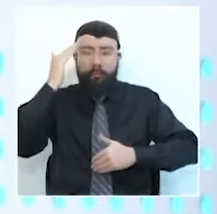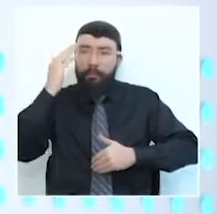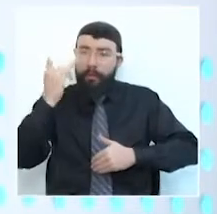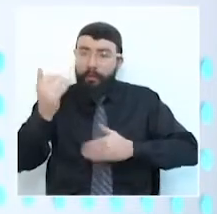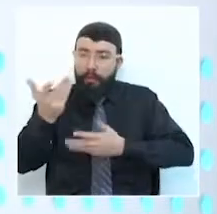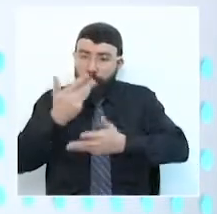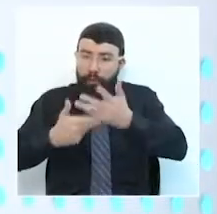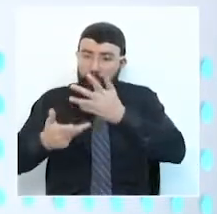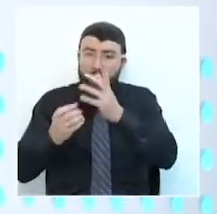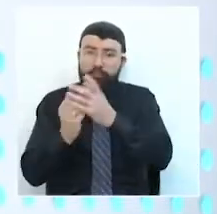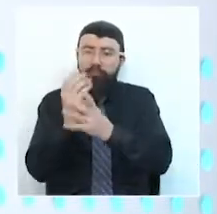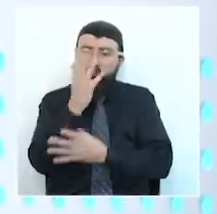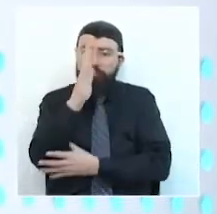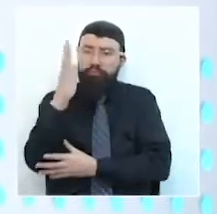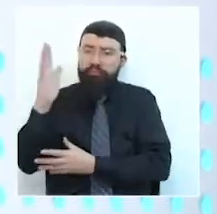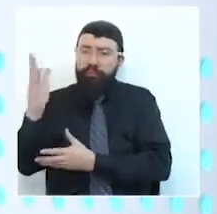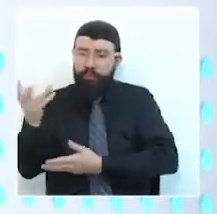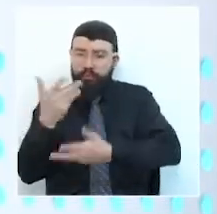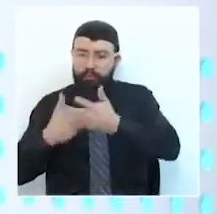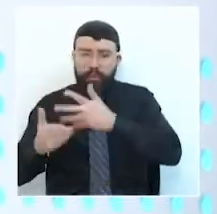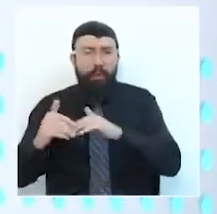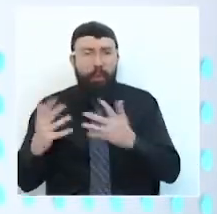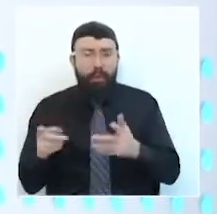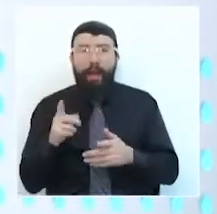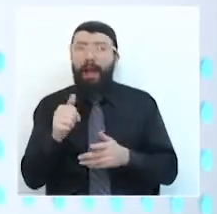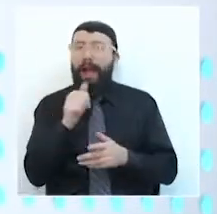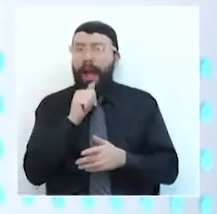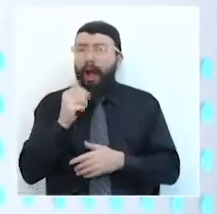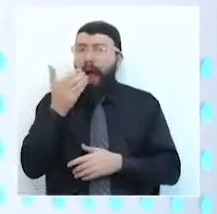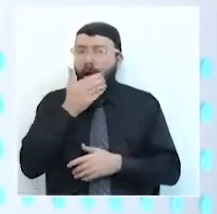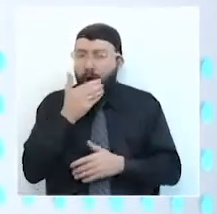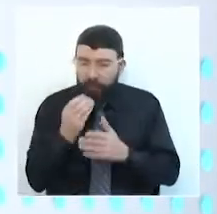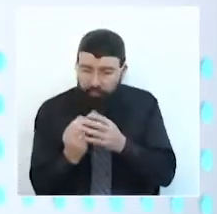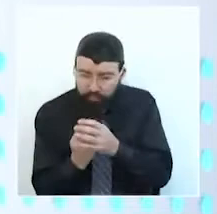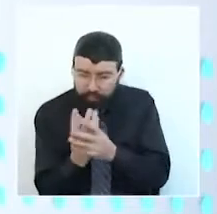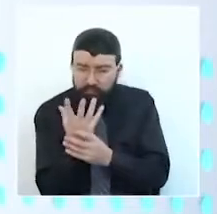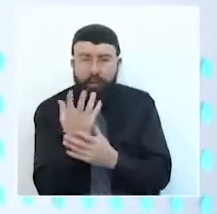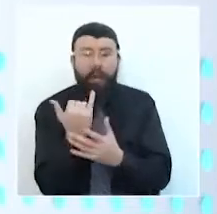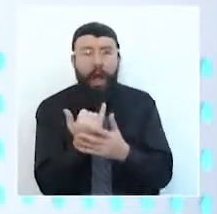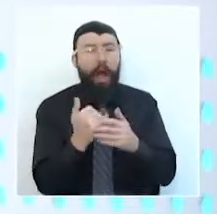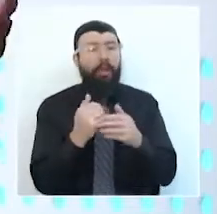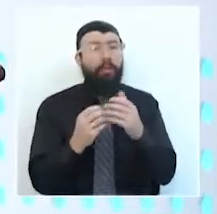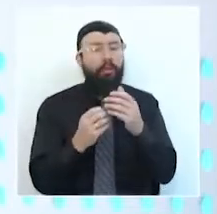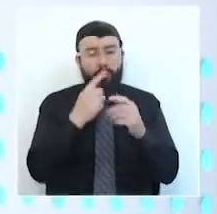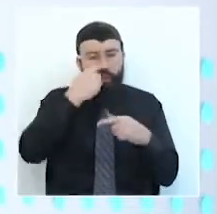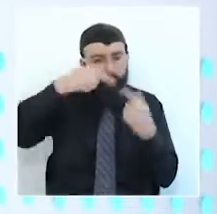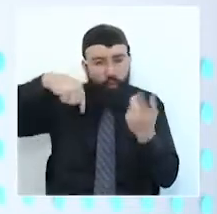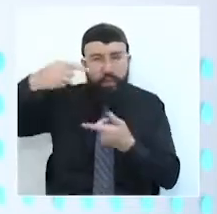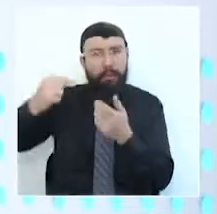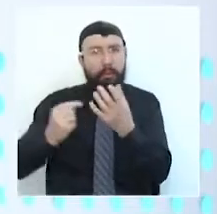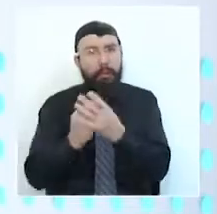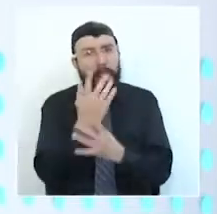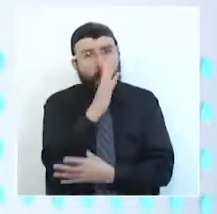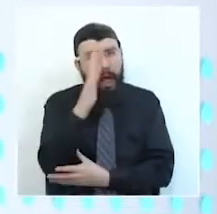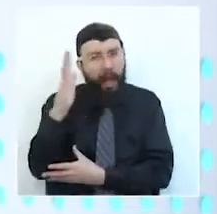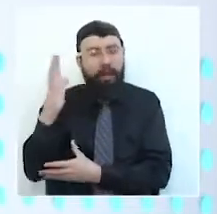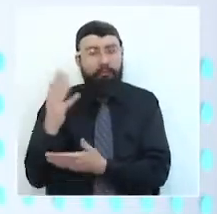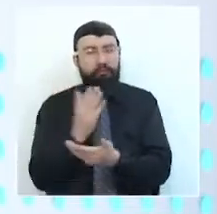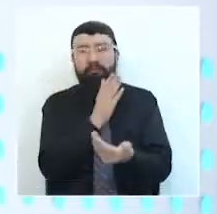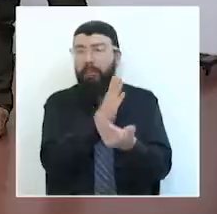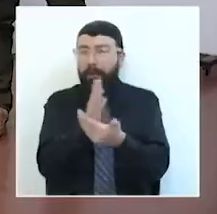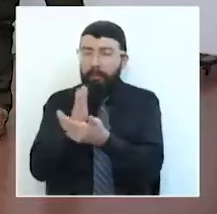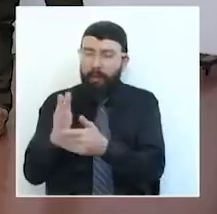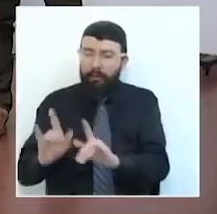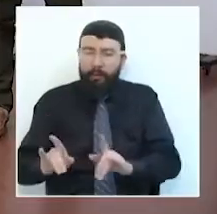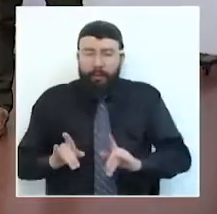a través de termalismo geo terapia turismo el turismo natural como es todo ese concepto y